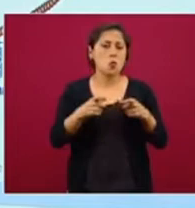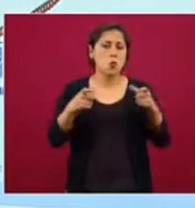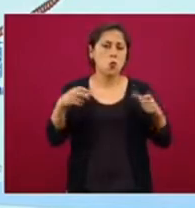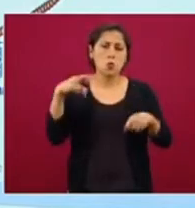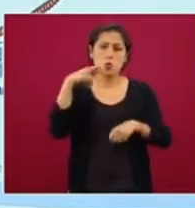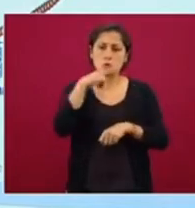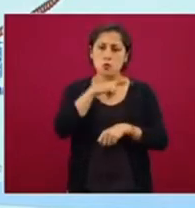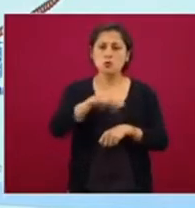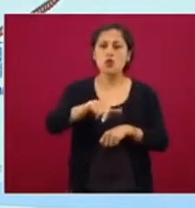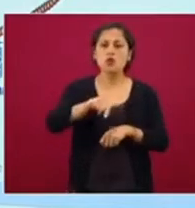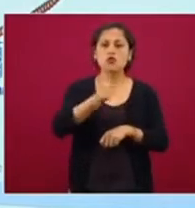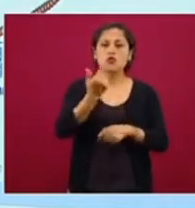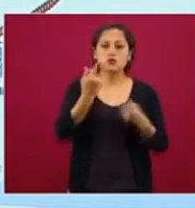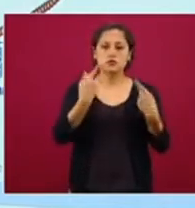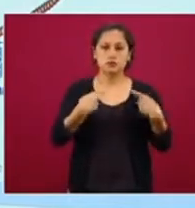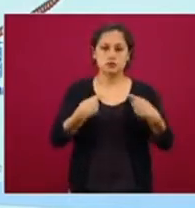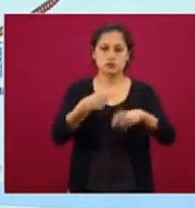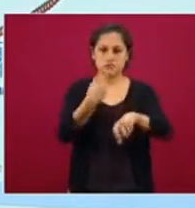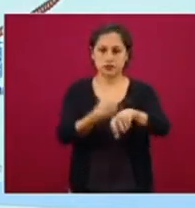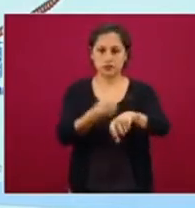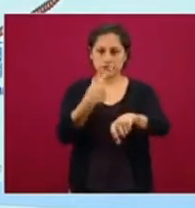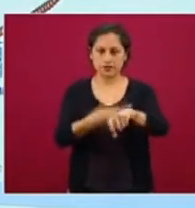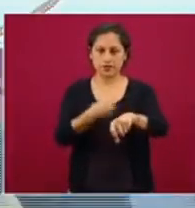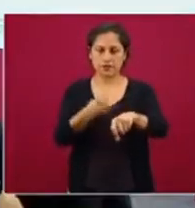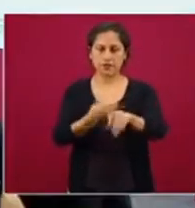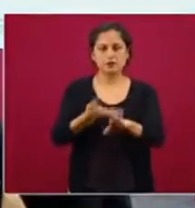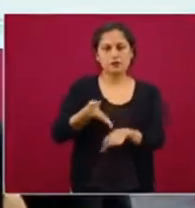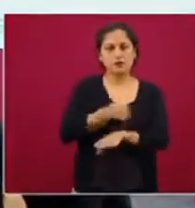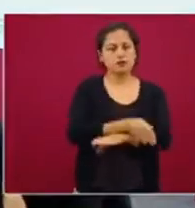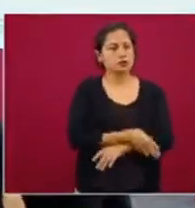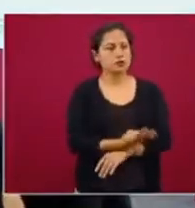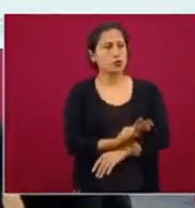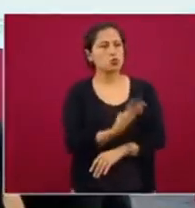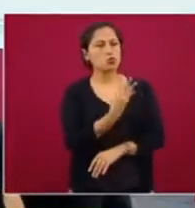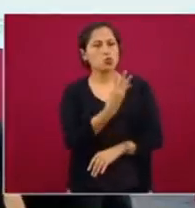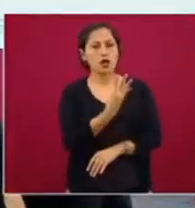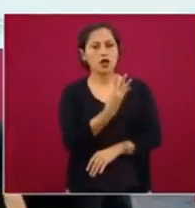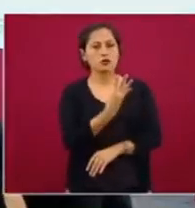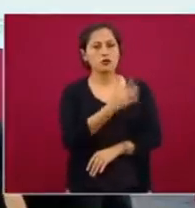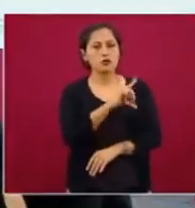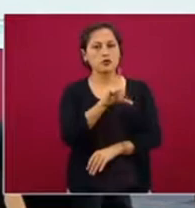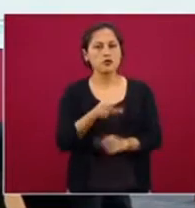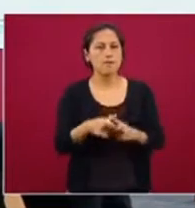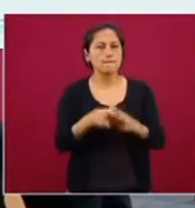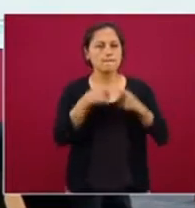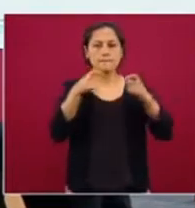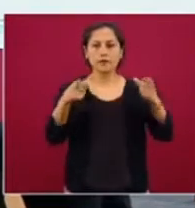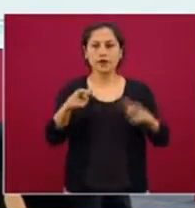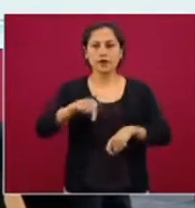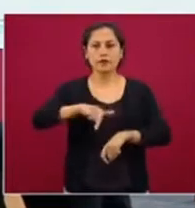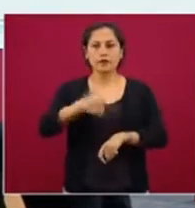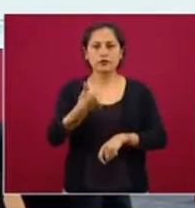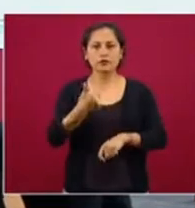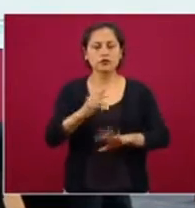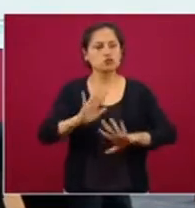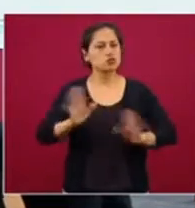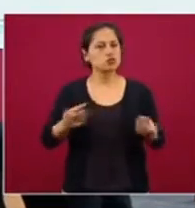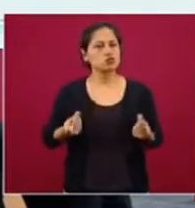12, y el dato previo era 4, y para nosotros eso bastó para decir se está triplicando la